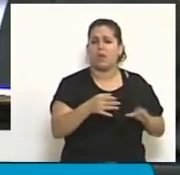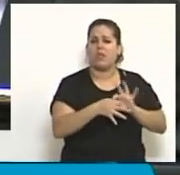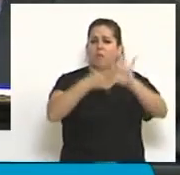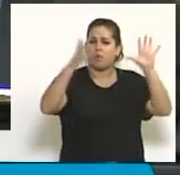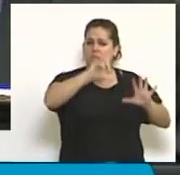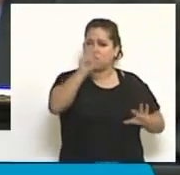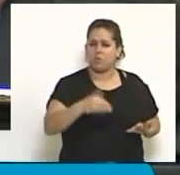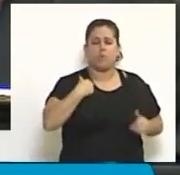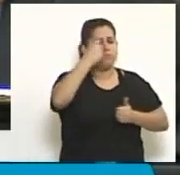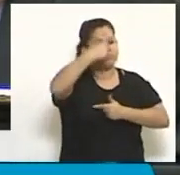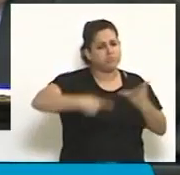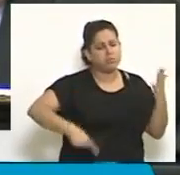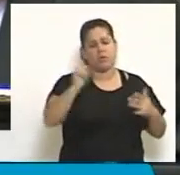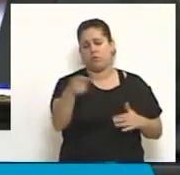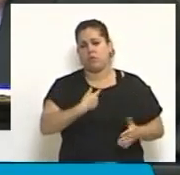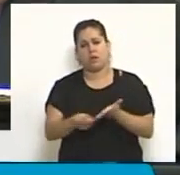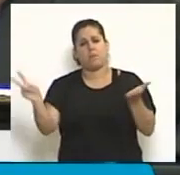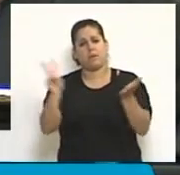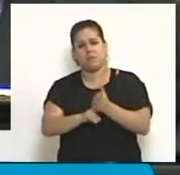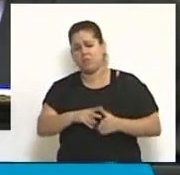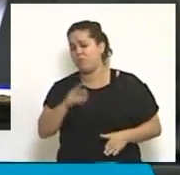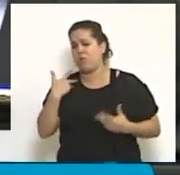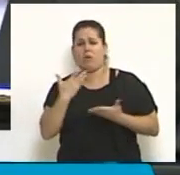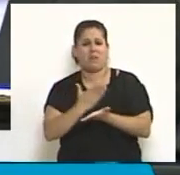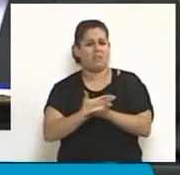país. Por todo ello reiteramos nuestro